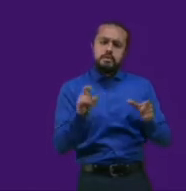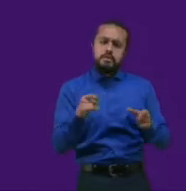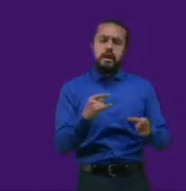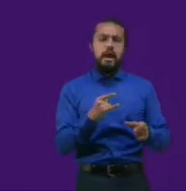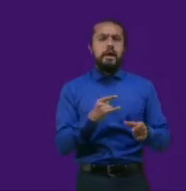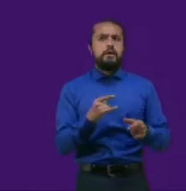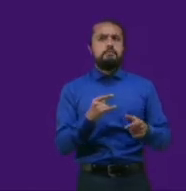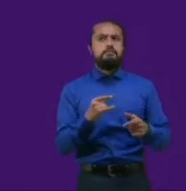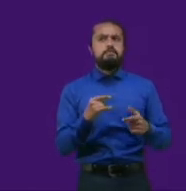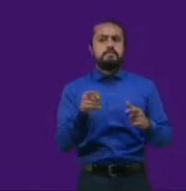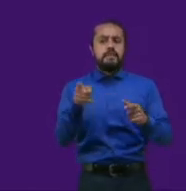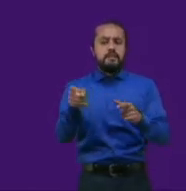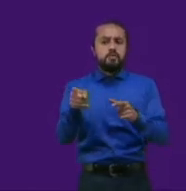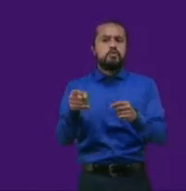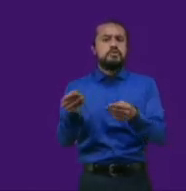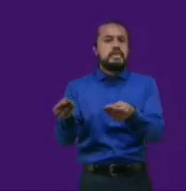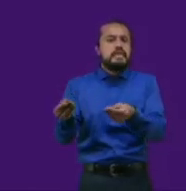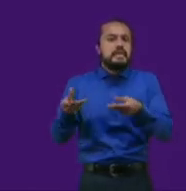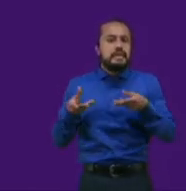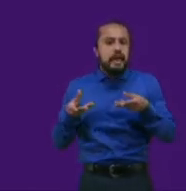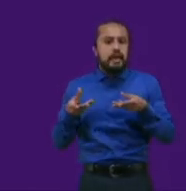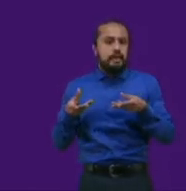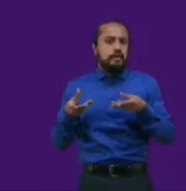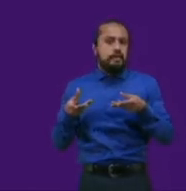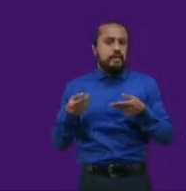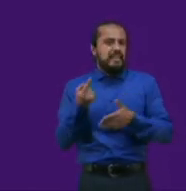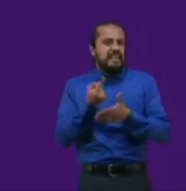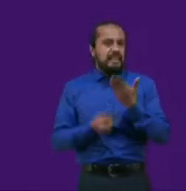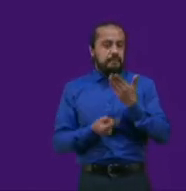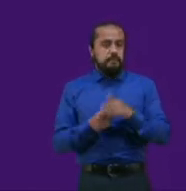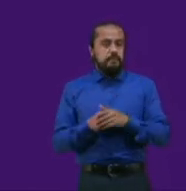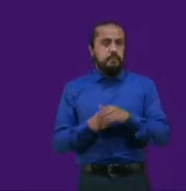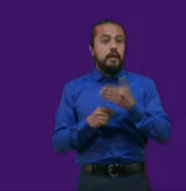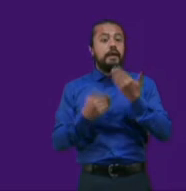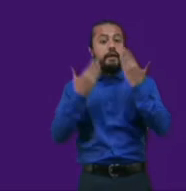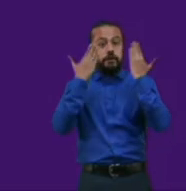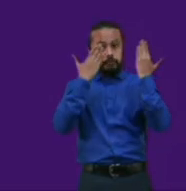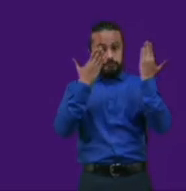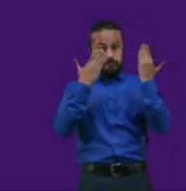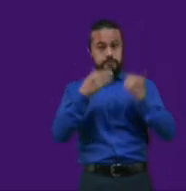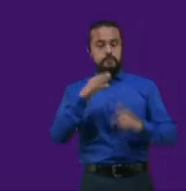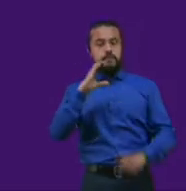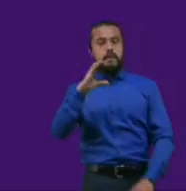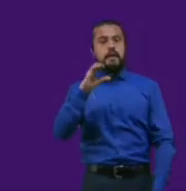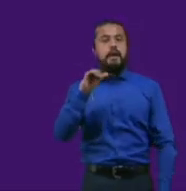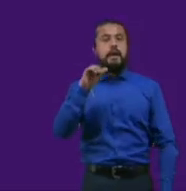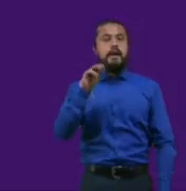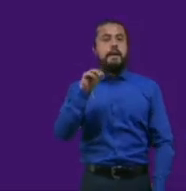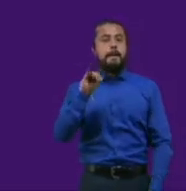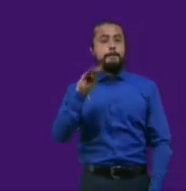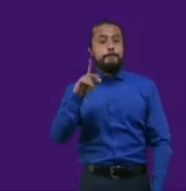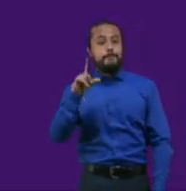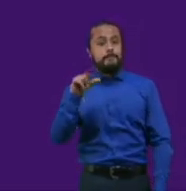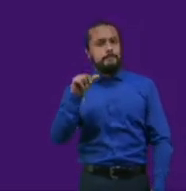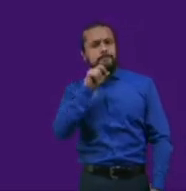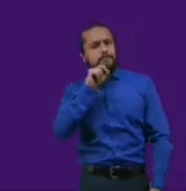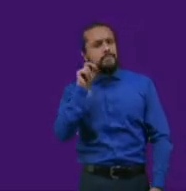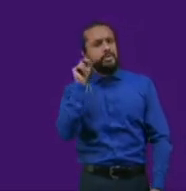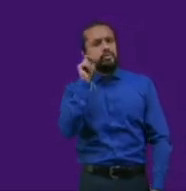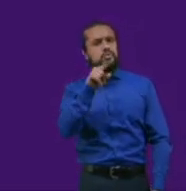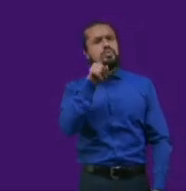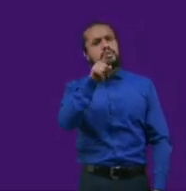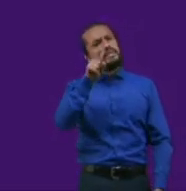qué es lo que esos clientes me generan. En el caso tuyo, Camila, ¿qué otra variable es importante en un negocio que el tuyo